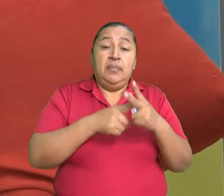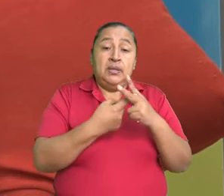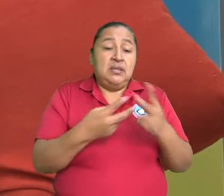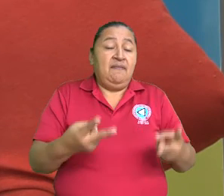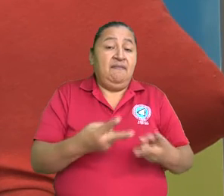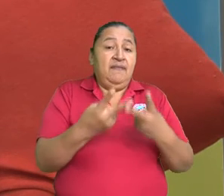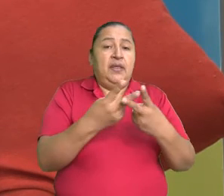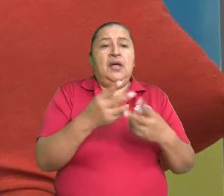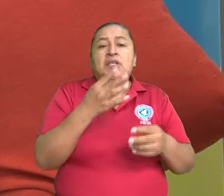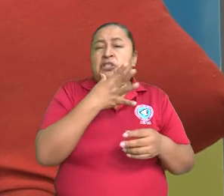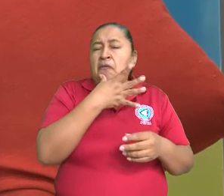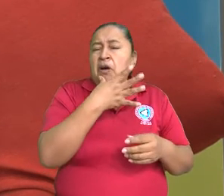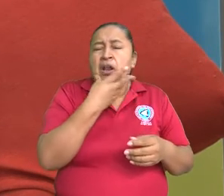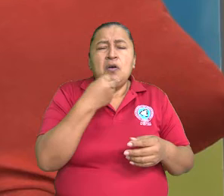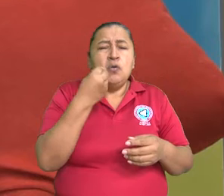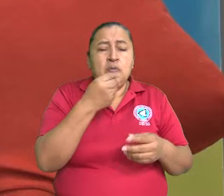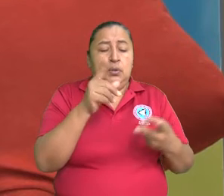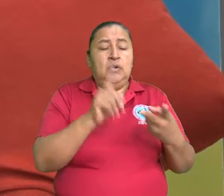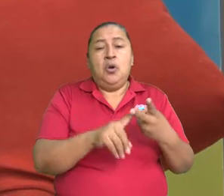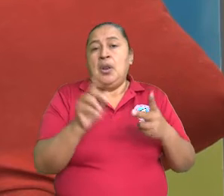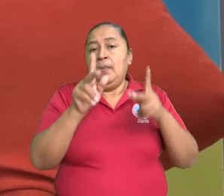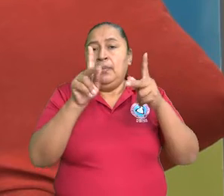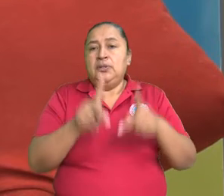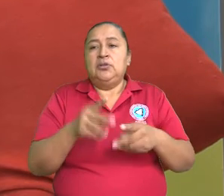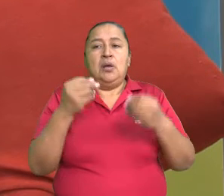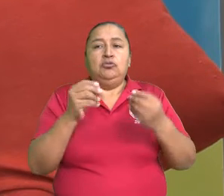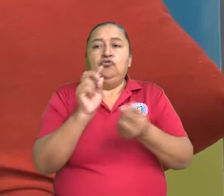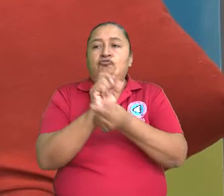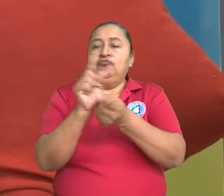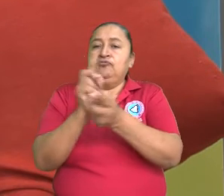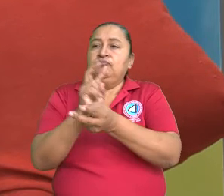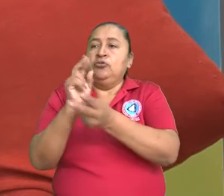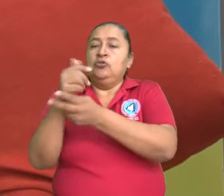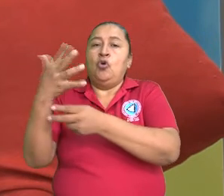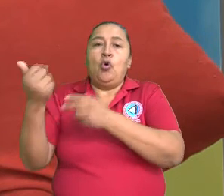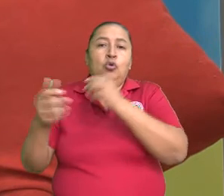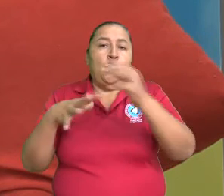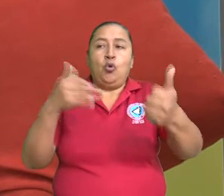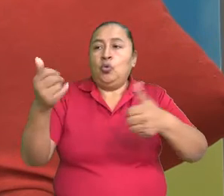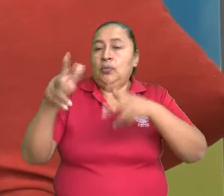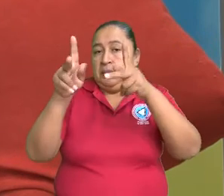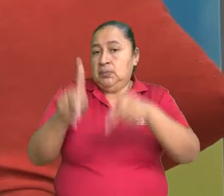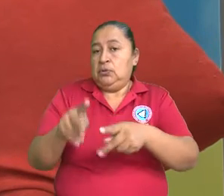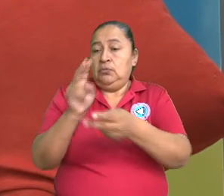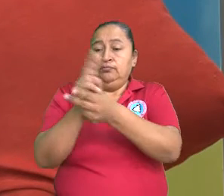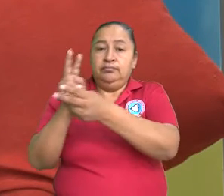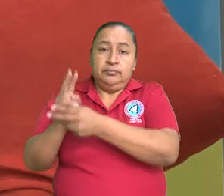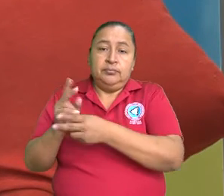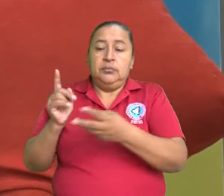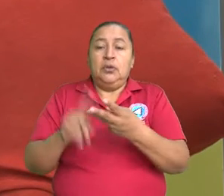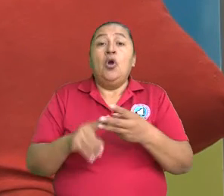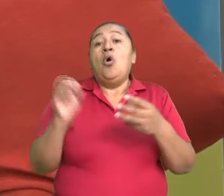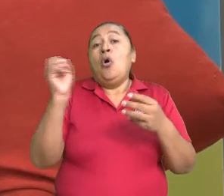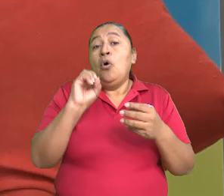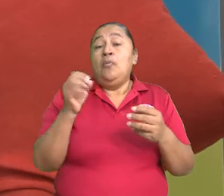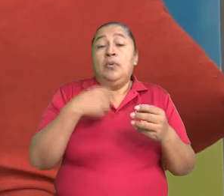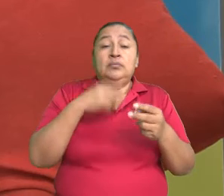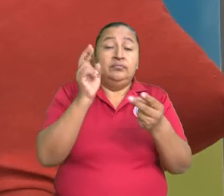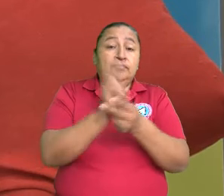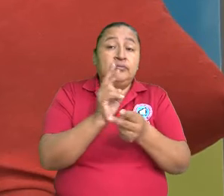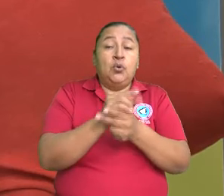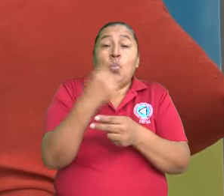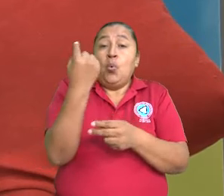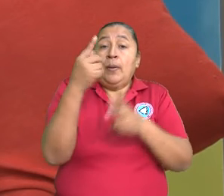temprana edad, aquella persona que tiene es muy sexualmente activa y tiene múltiples parejas, o si sos sexualmente activa y tenés una